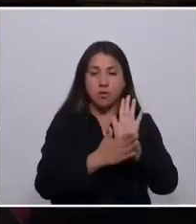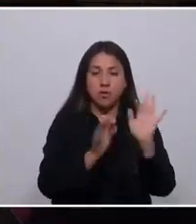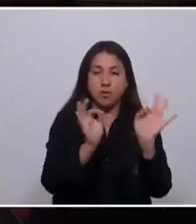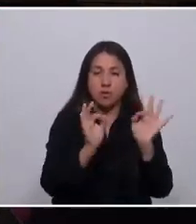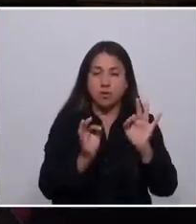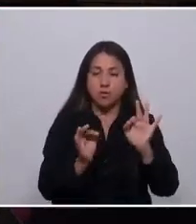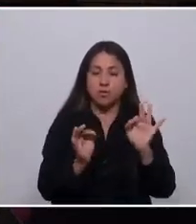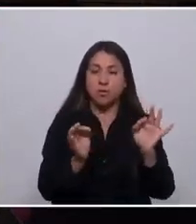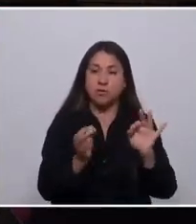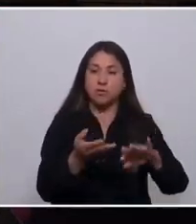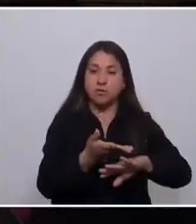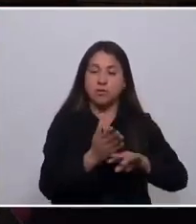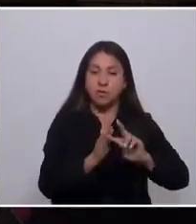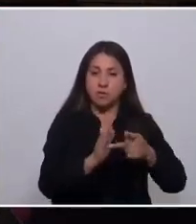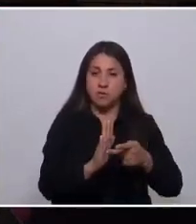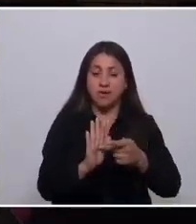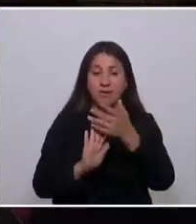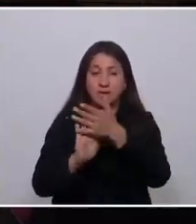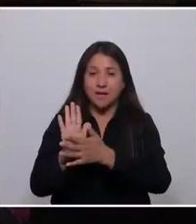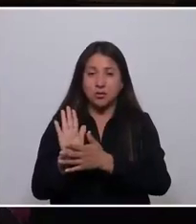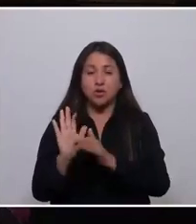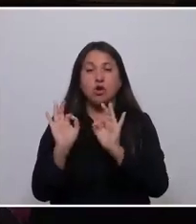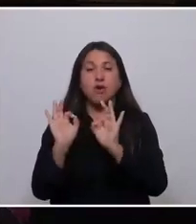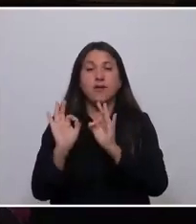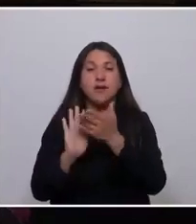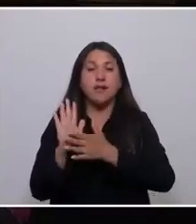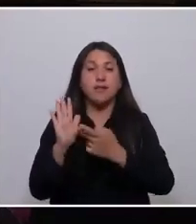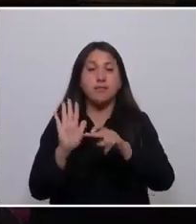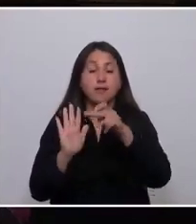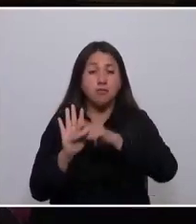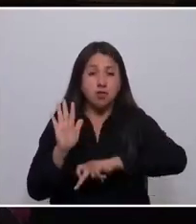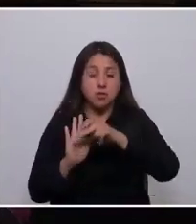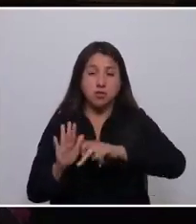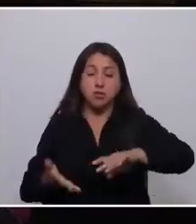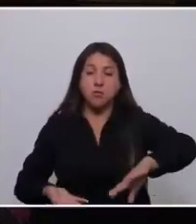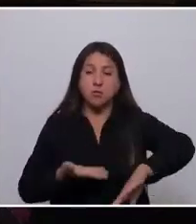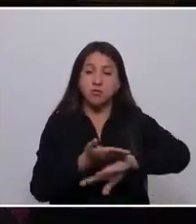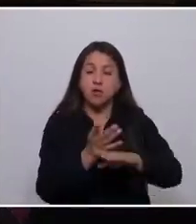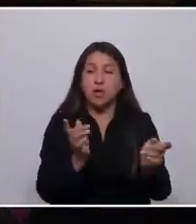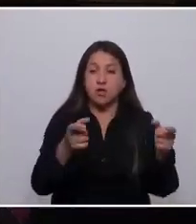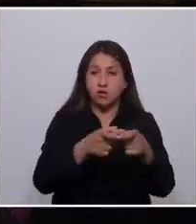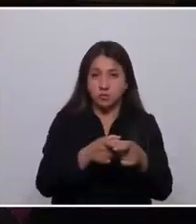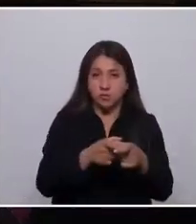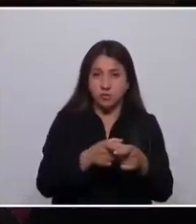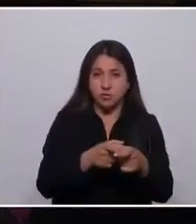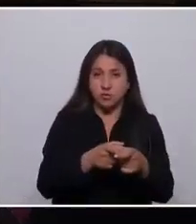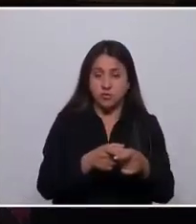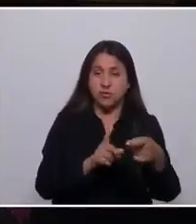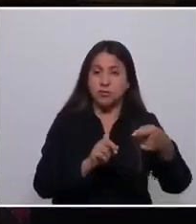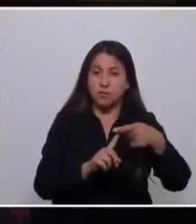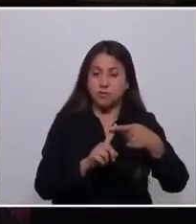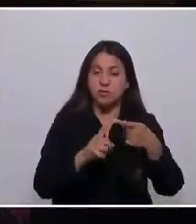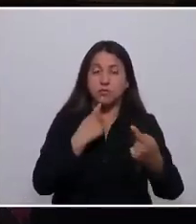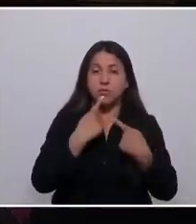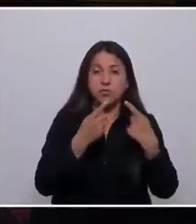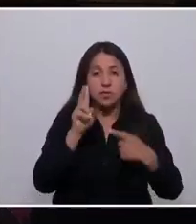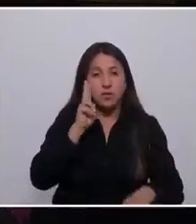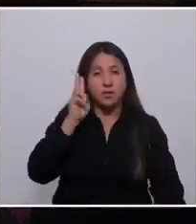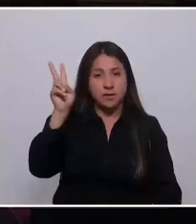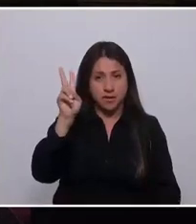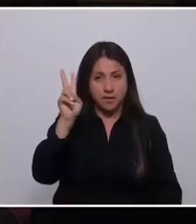base ya no el texto del proyecto que había propuesto la Comisión de Participación y Consulta